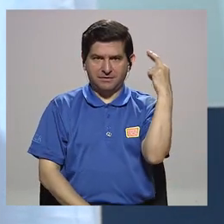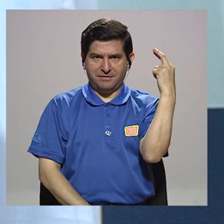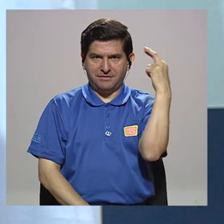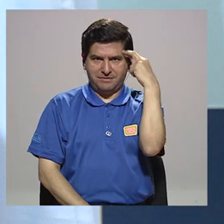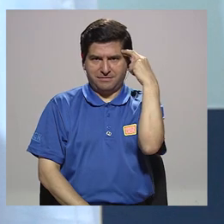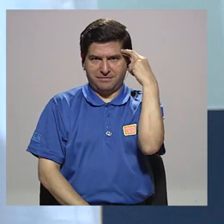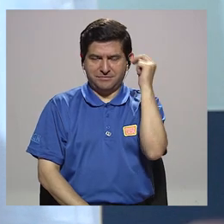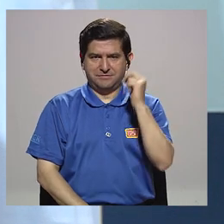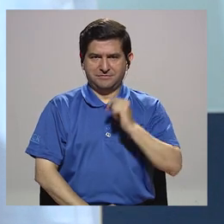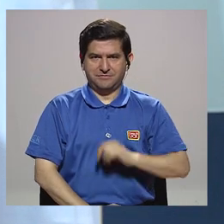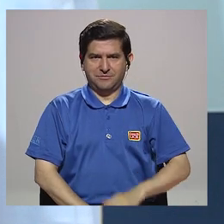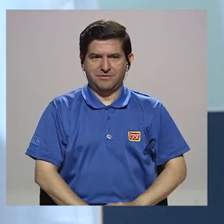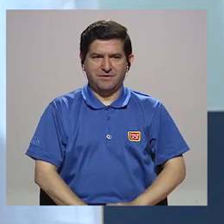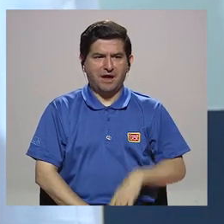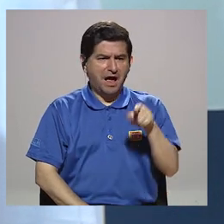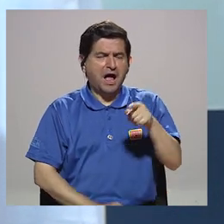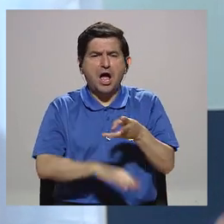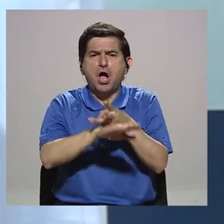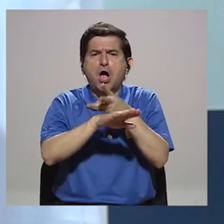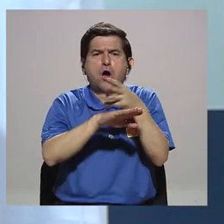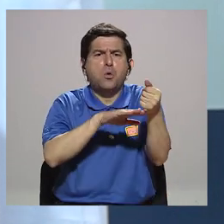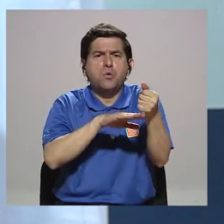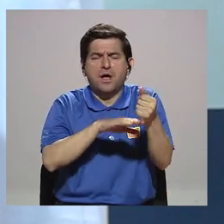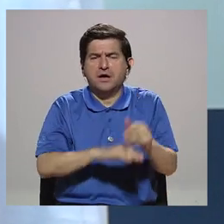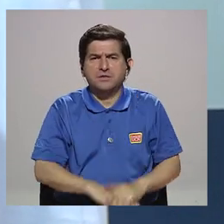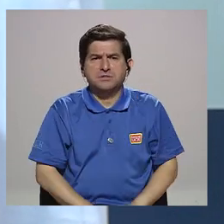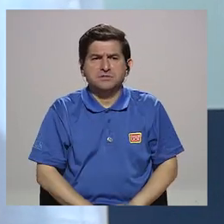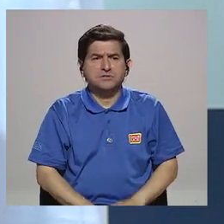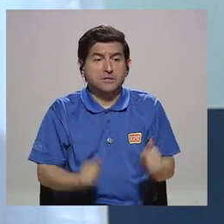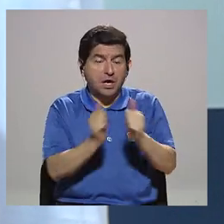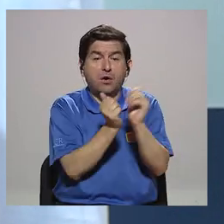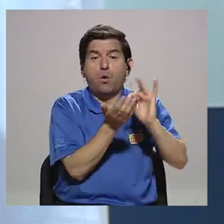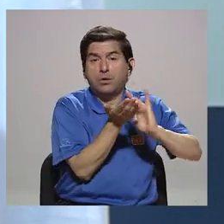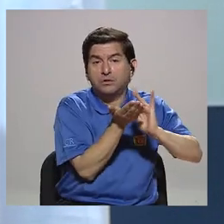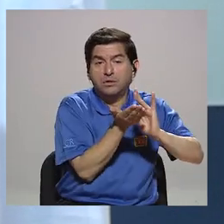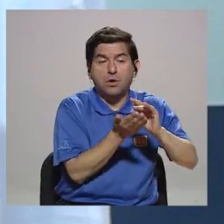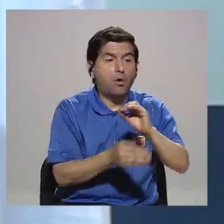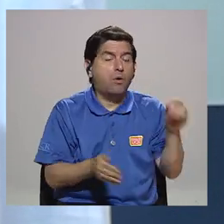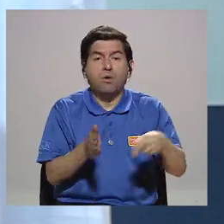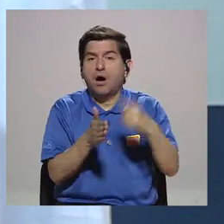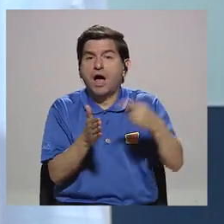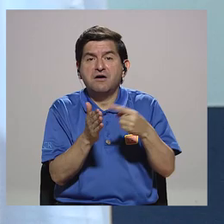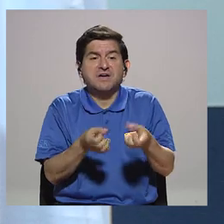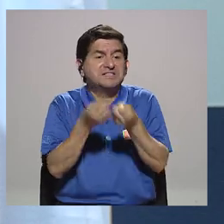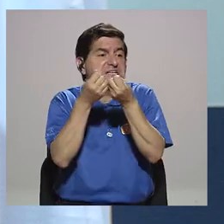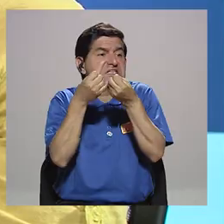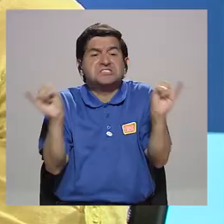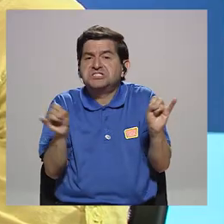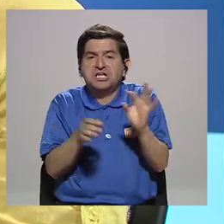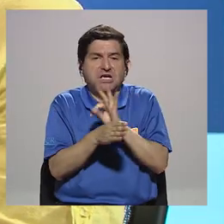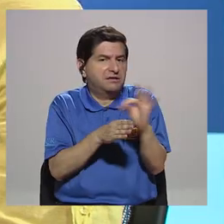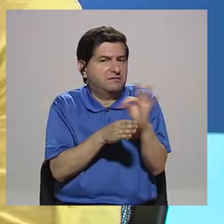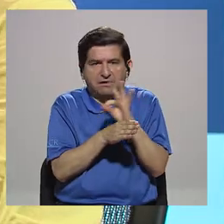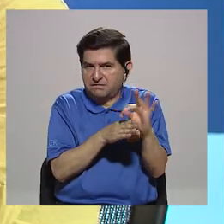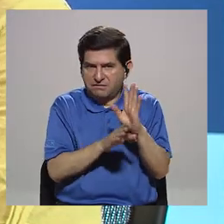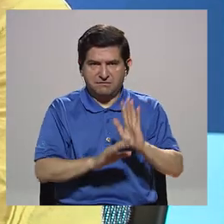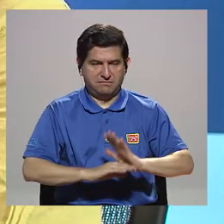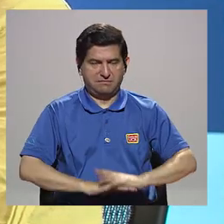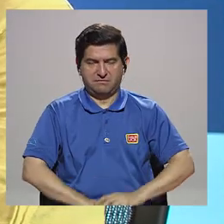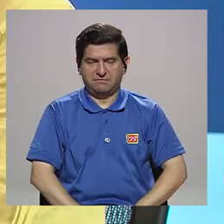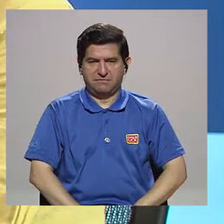es porque se curan inclusive con tratamiento o hay veces inclusive sin